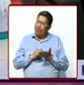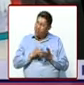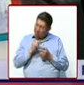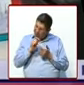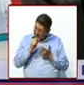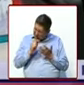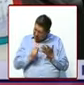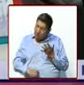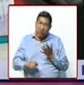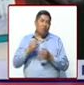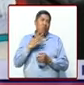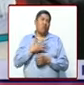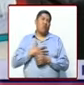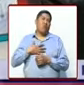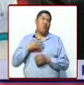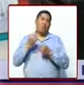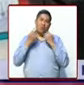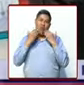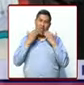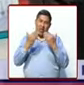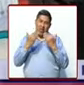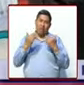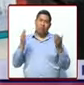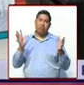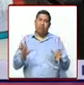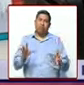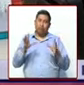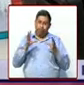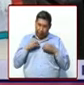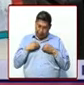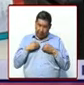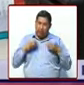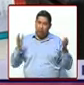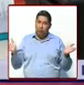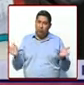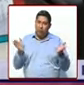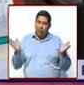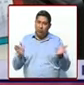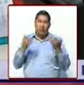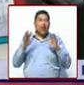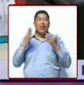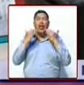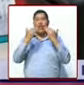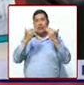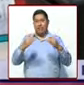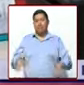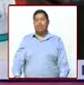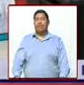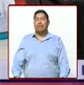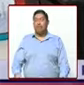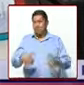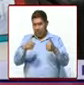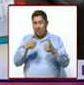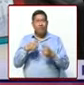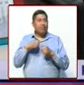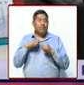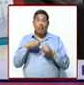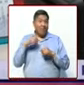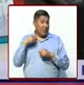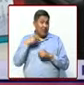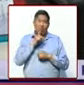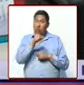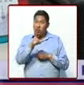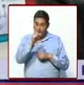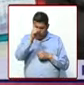detalles y le agradezco mucho por sus gestiones y por aceptar sumarse a esta campaña. Ya quedo agradecido. Bueno, perfecto, estamos en eso